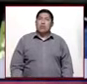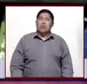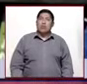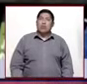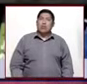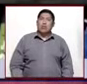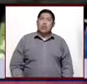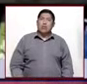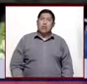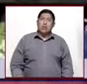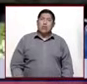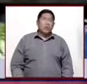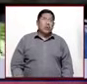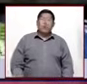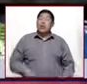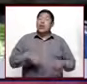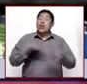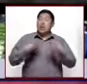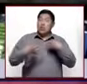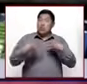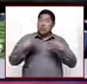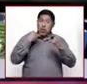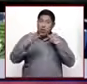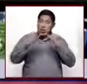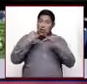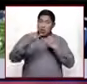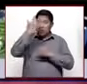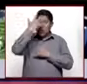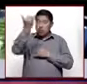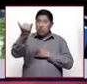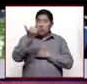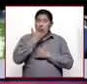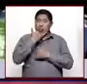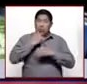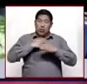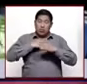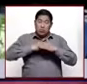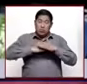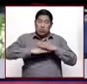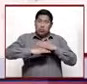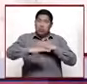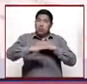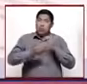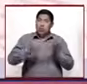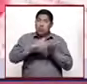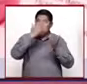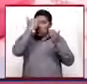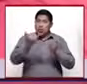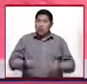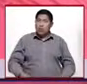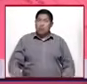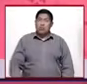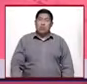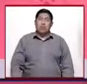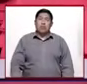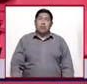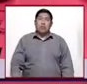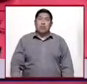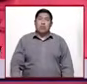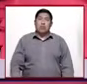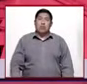Tiene que explicar el informe es del por qué, digamos, he hecho la impresión nuevamente de este SWAT.